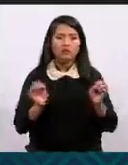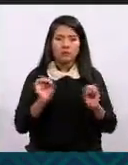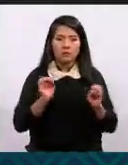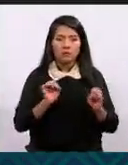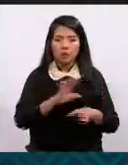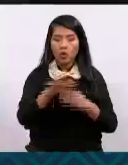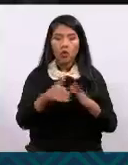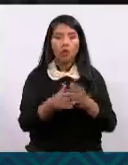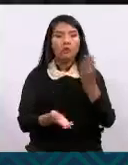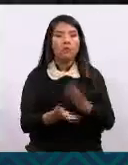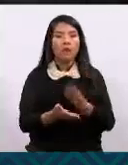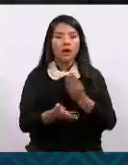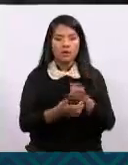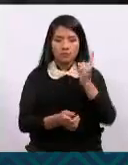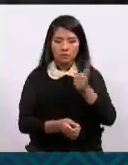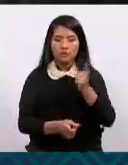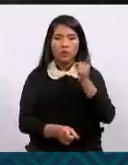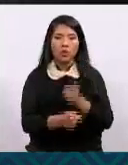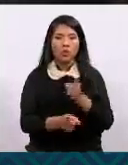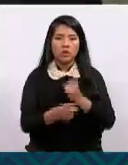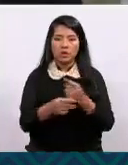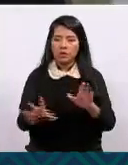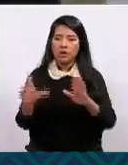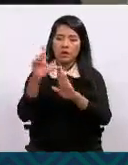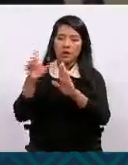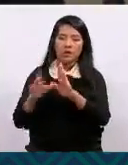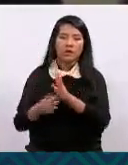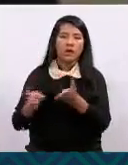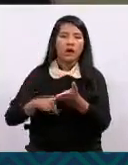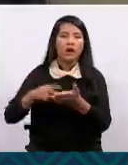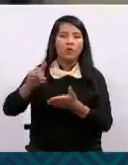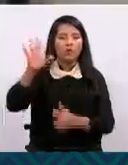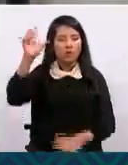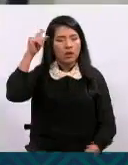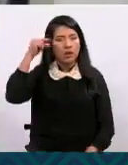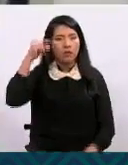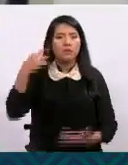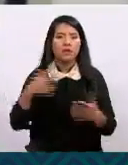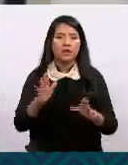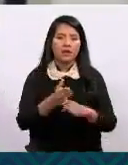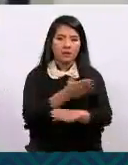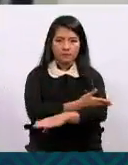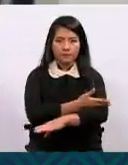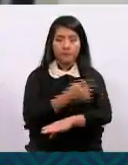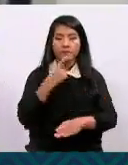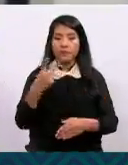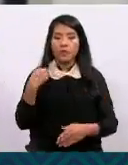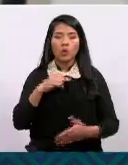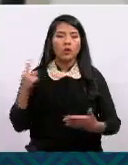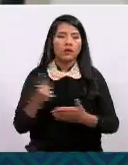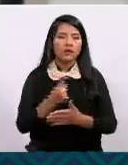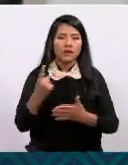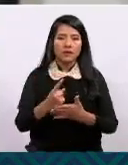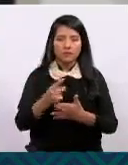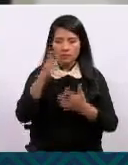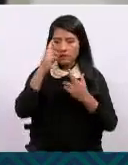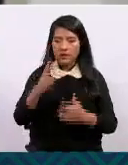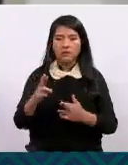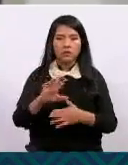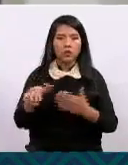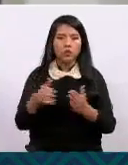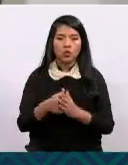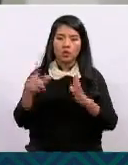se cumplen en base a la lista aprobada por el gobierno central. Siempre hemos manejado en base a la